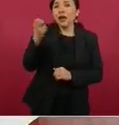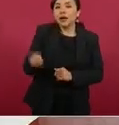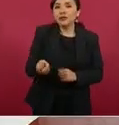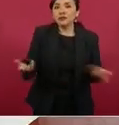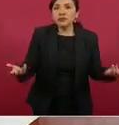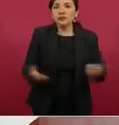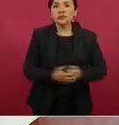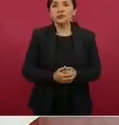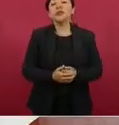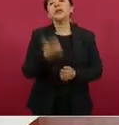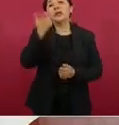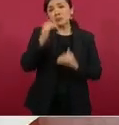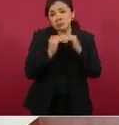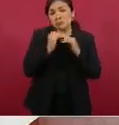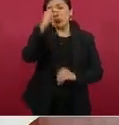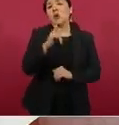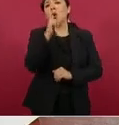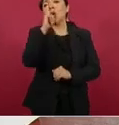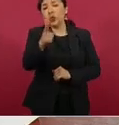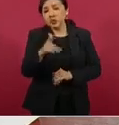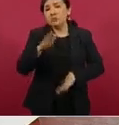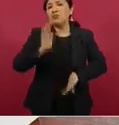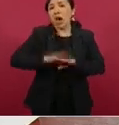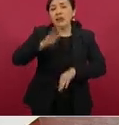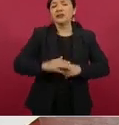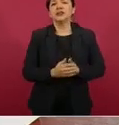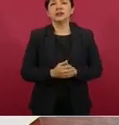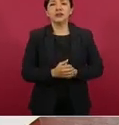y van a aumentar el precio de la luz